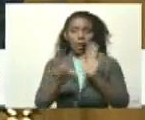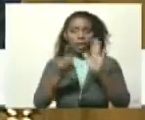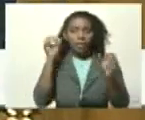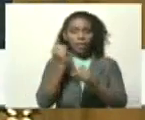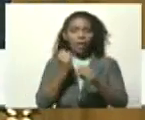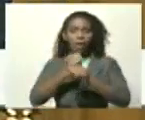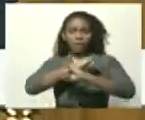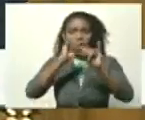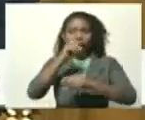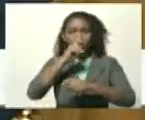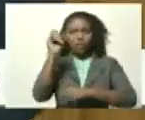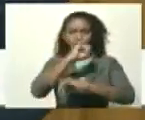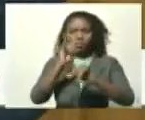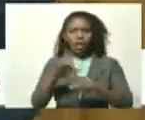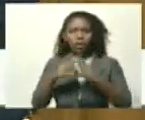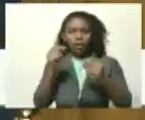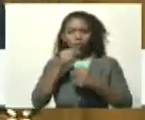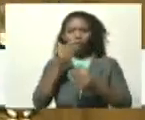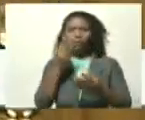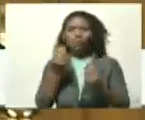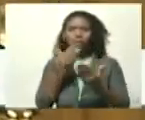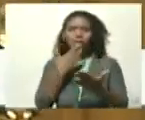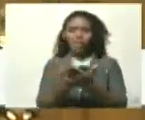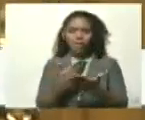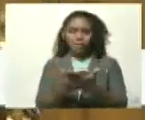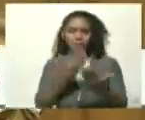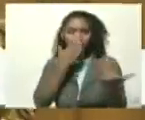año Venezuela y feliz año para todos. Muchas gracias.